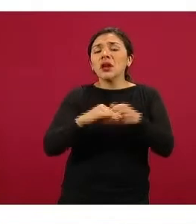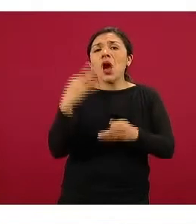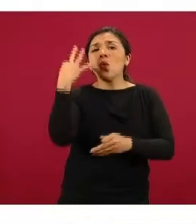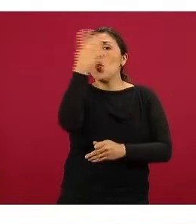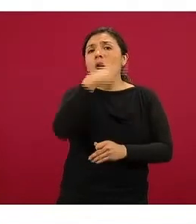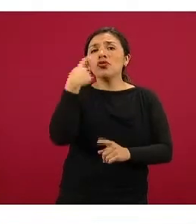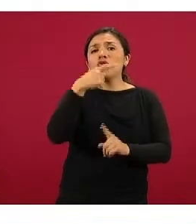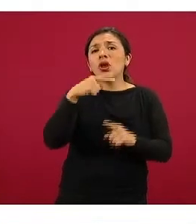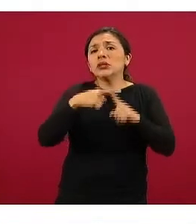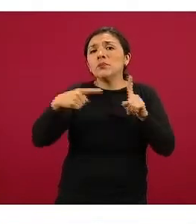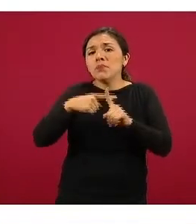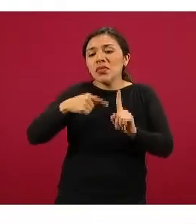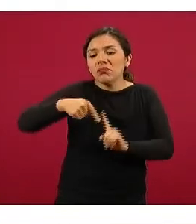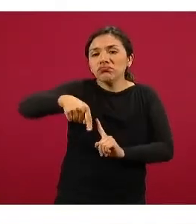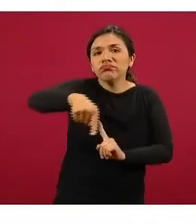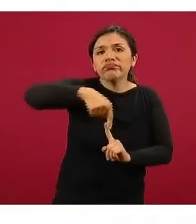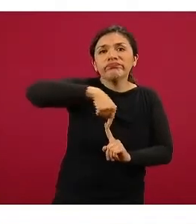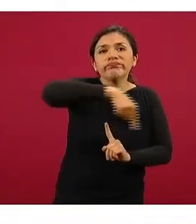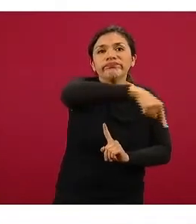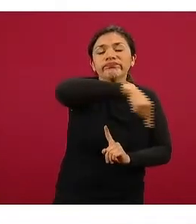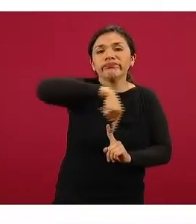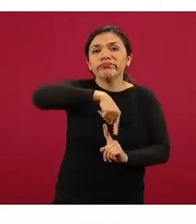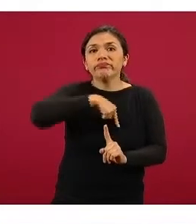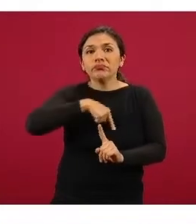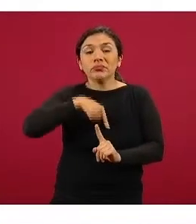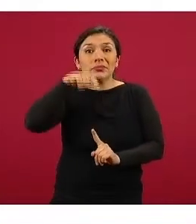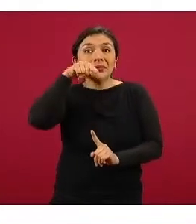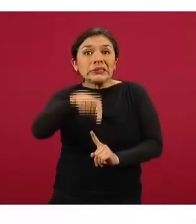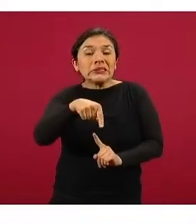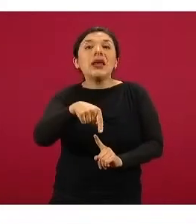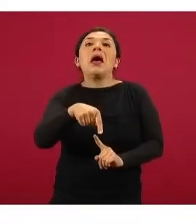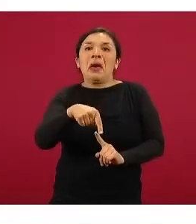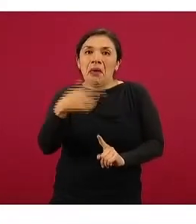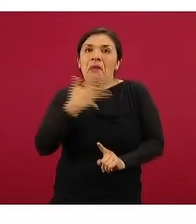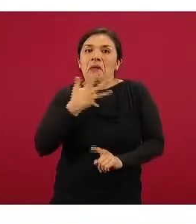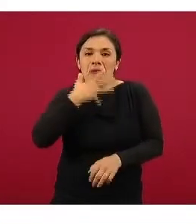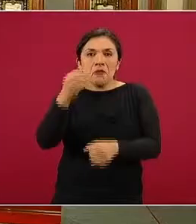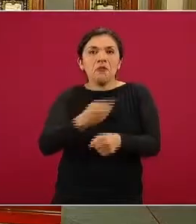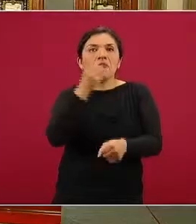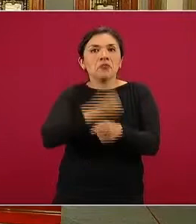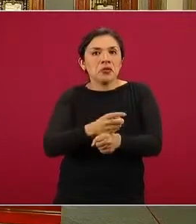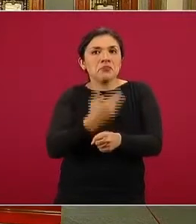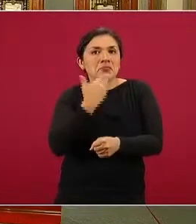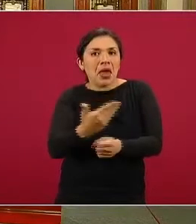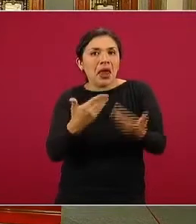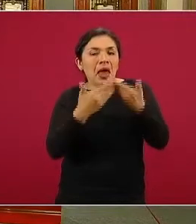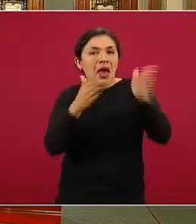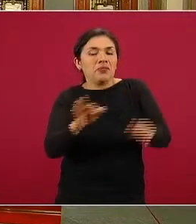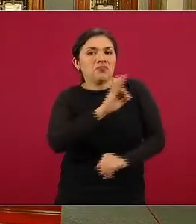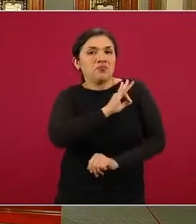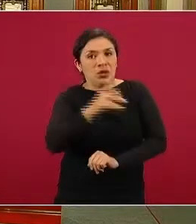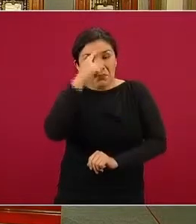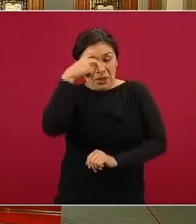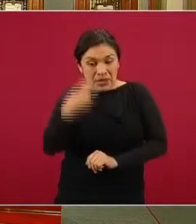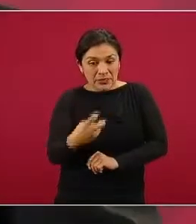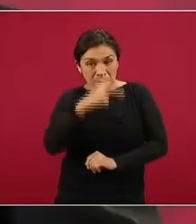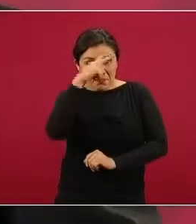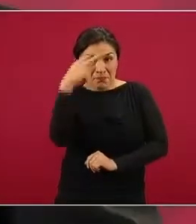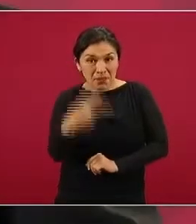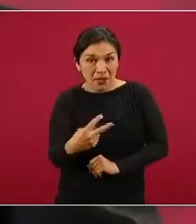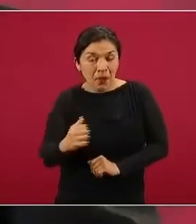horas y media. ¿Qué quiere decir? Que ahí se nos abre otra gran oportunidad para nuestro